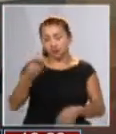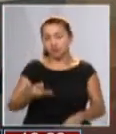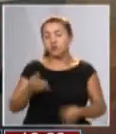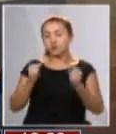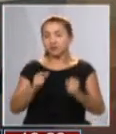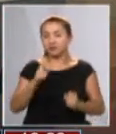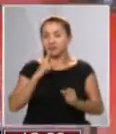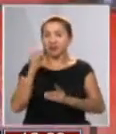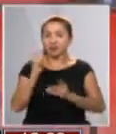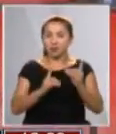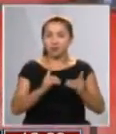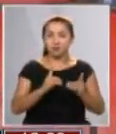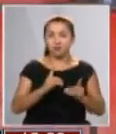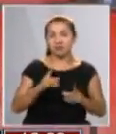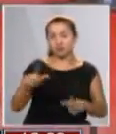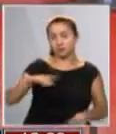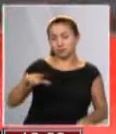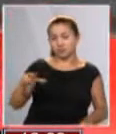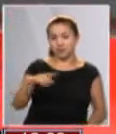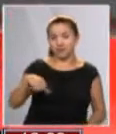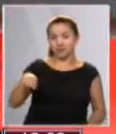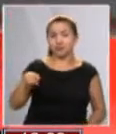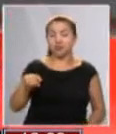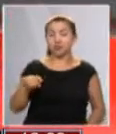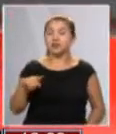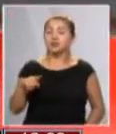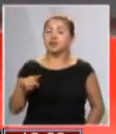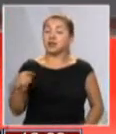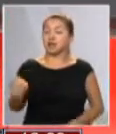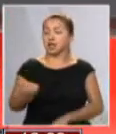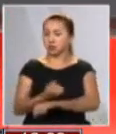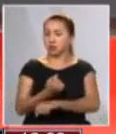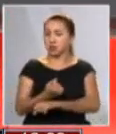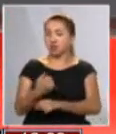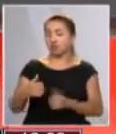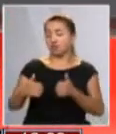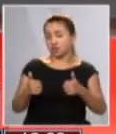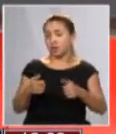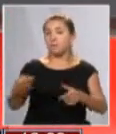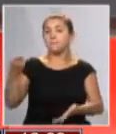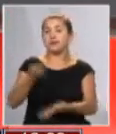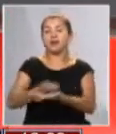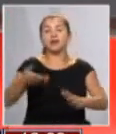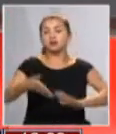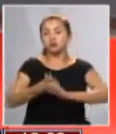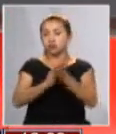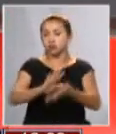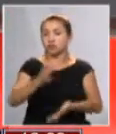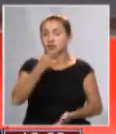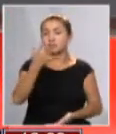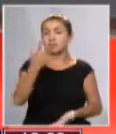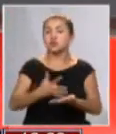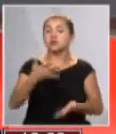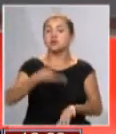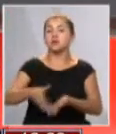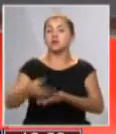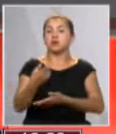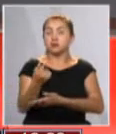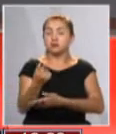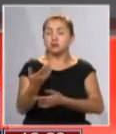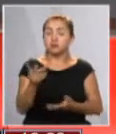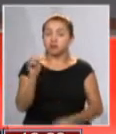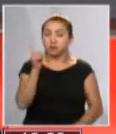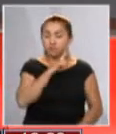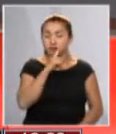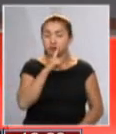tener alguno de los inculpados. Ahora, ¿les ha servido pagar todo lo que ha pagado el grupo Penta, cerca de 5.000 millones de pesos, para que finalmente se